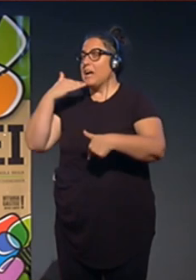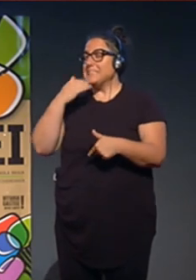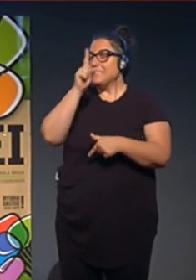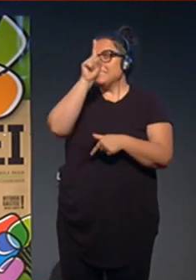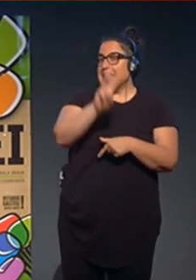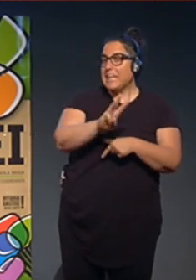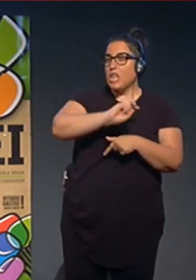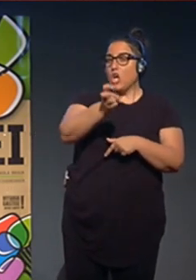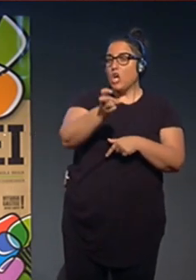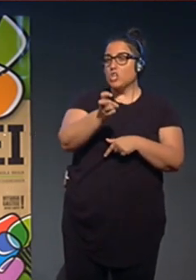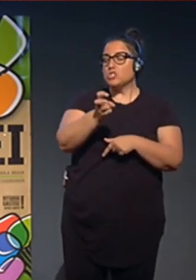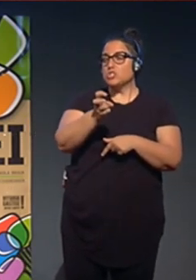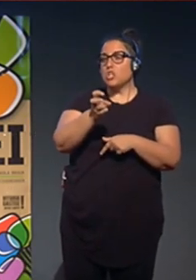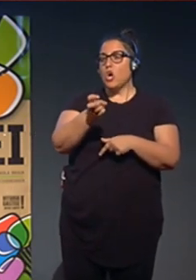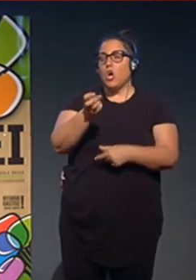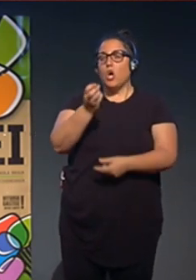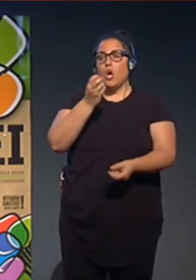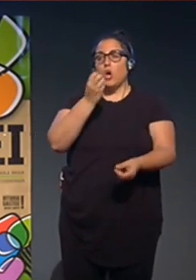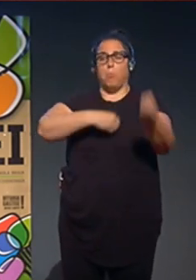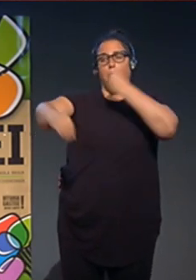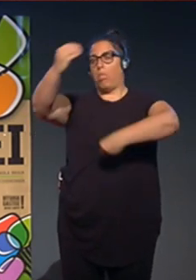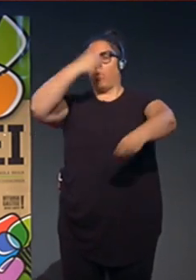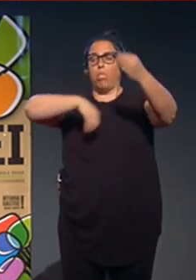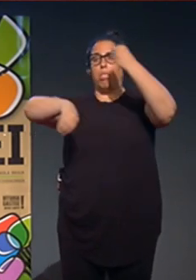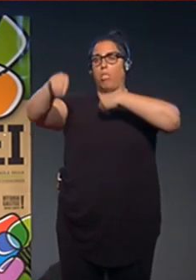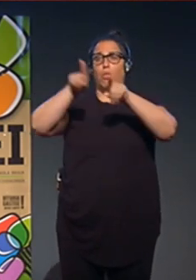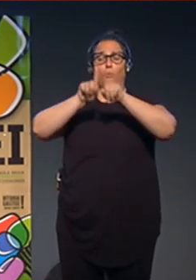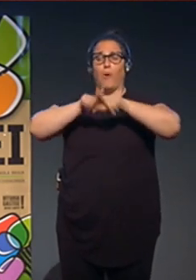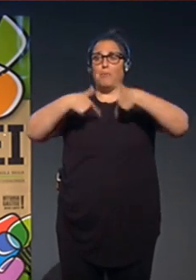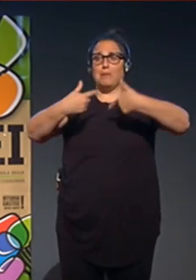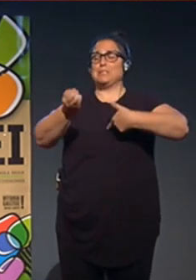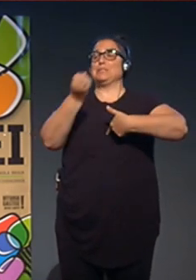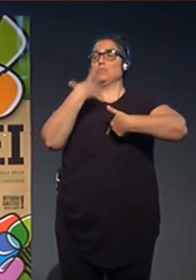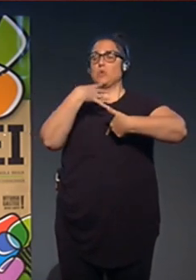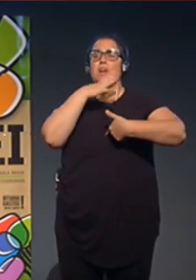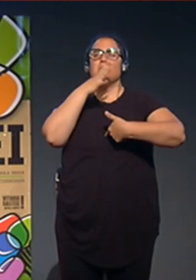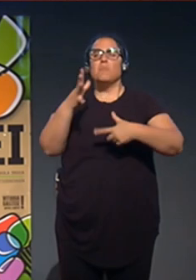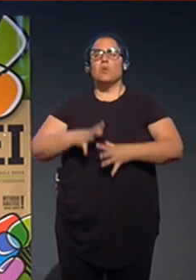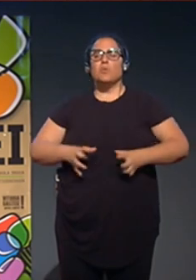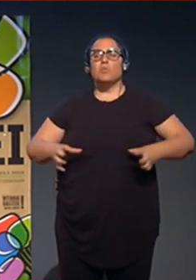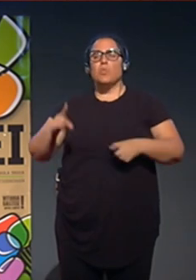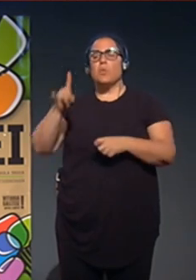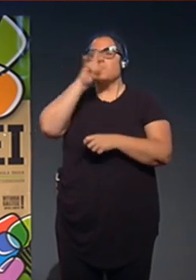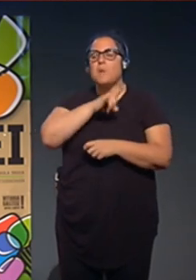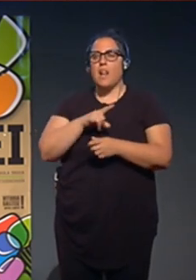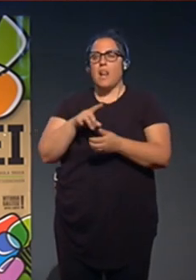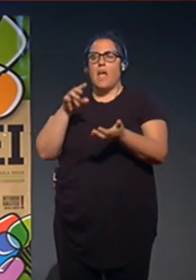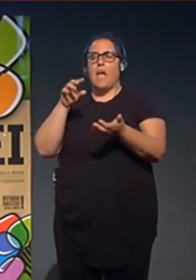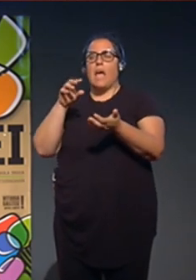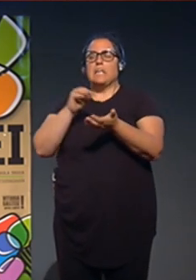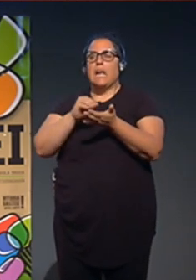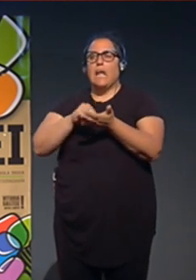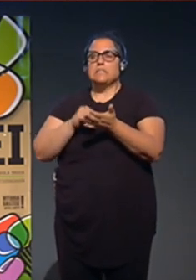tercio lo tiramos como basura en nuestros estómagos en en forma de la malnutrición grasas saturadas